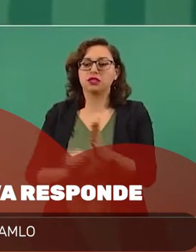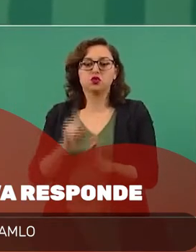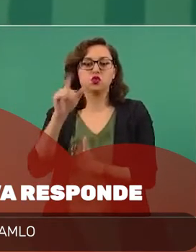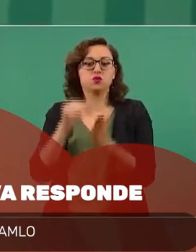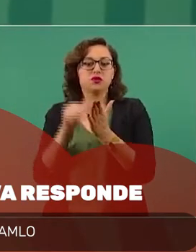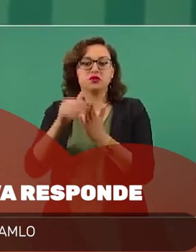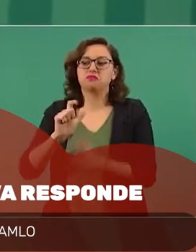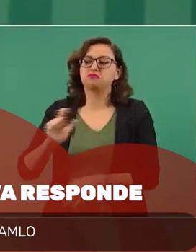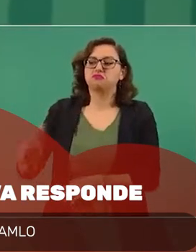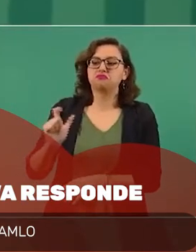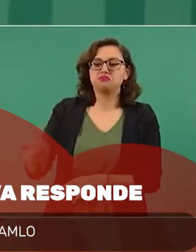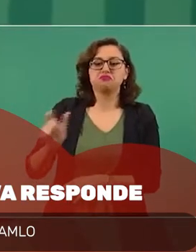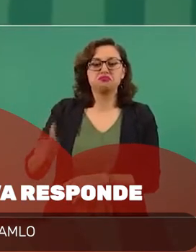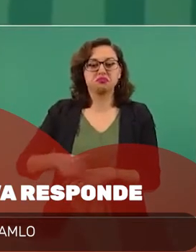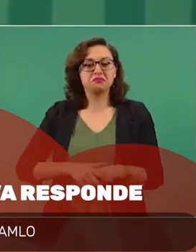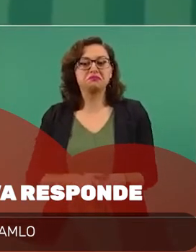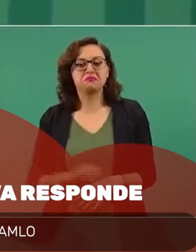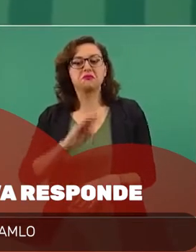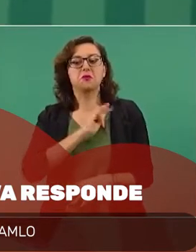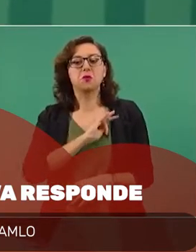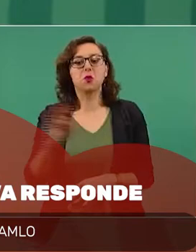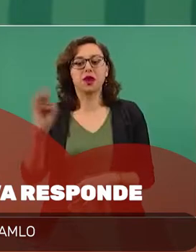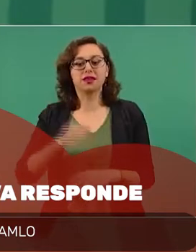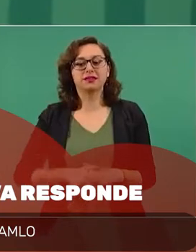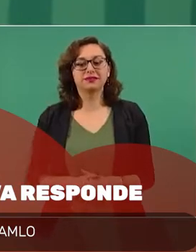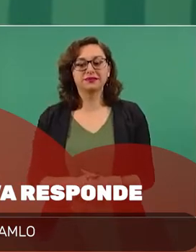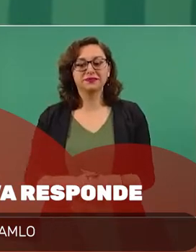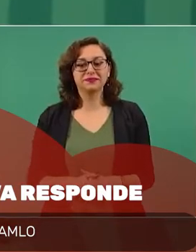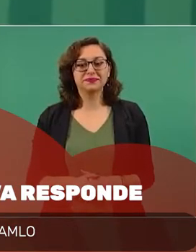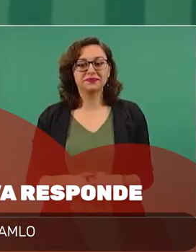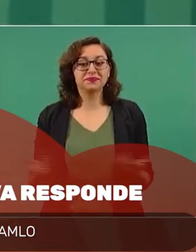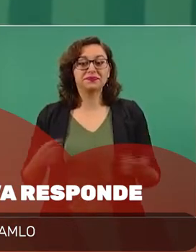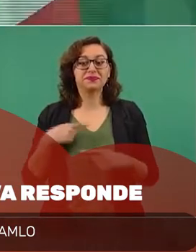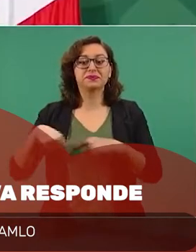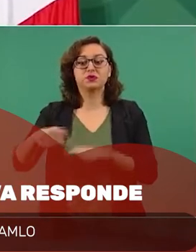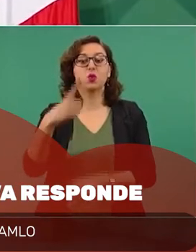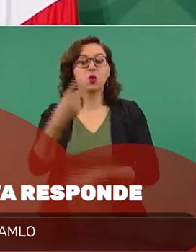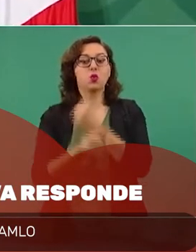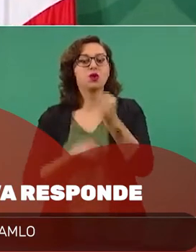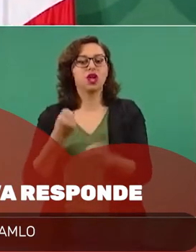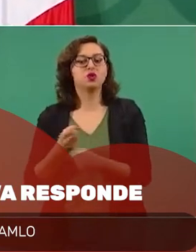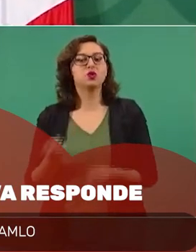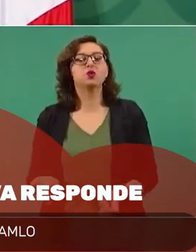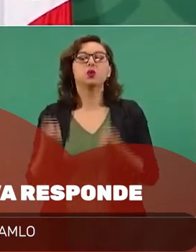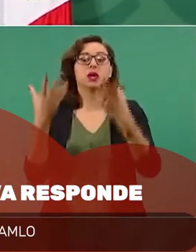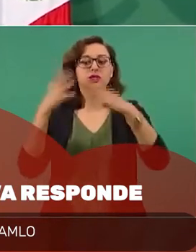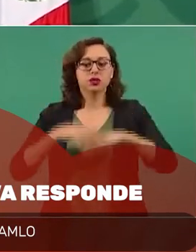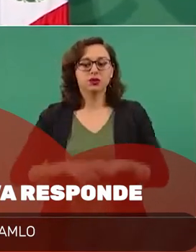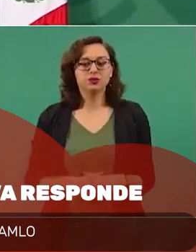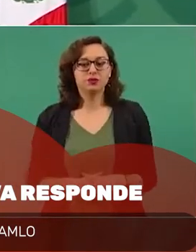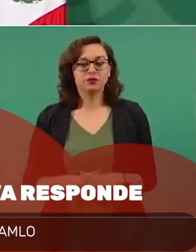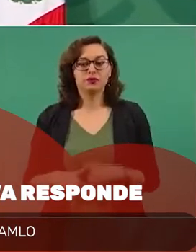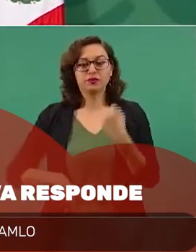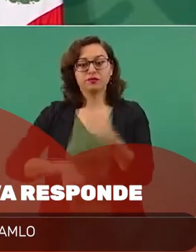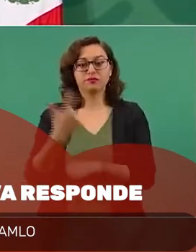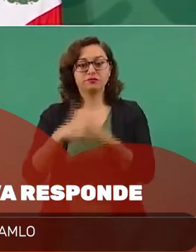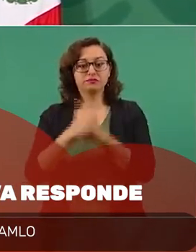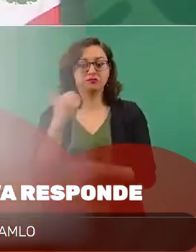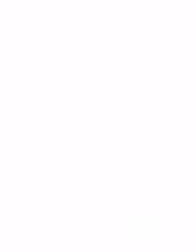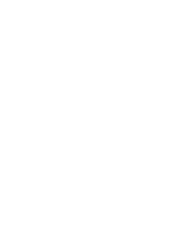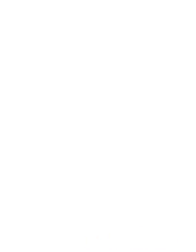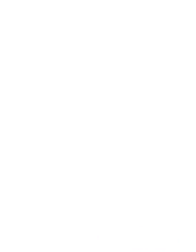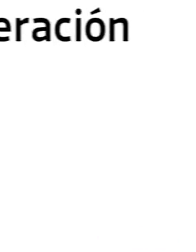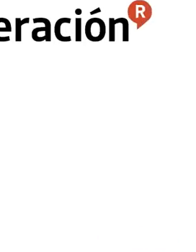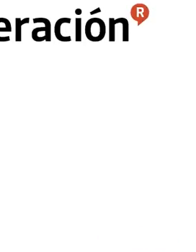presidente revela información que no tendría por qué saber. Apunta en su programa en Radio Fórmula. ¿Tú qué opinas? ¿Tiene la razón Gómez Leyva o el presidente López Obrador? Coméntanos